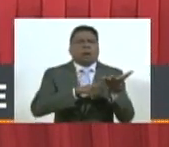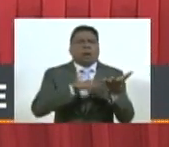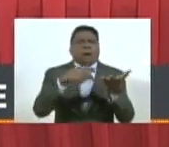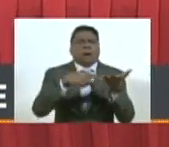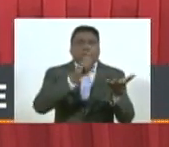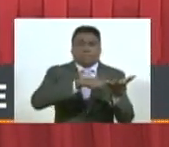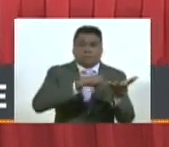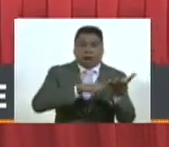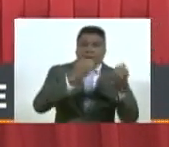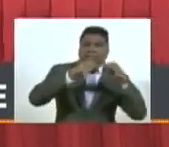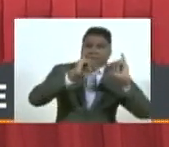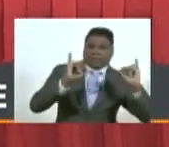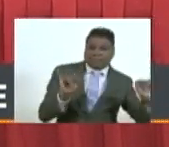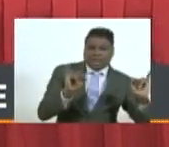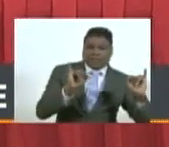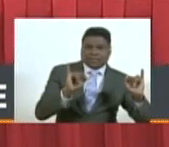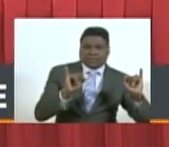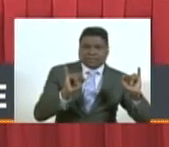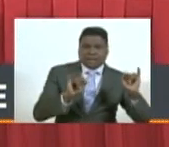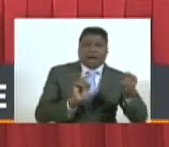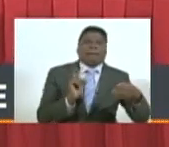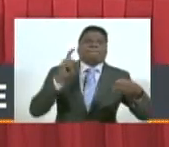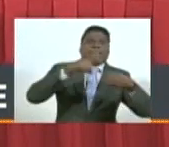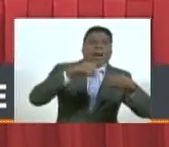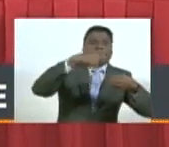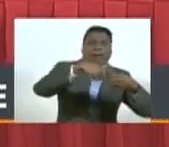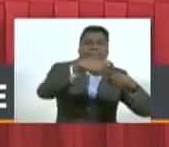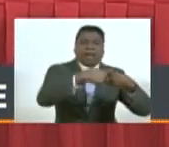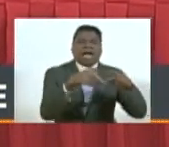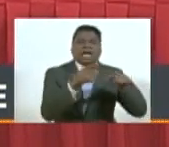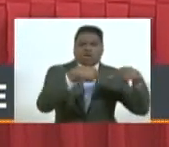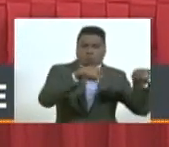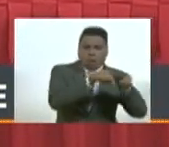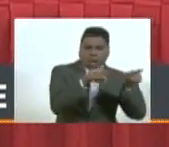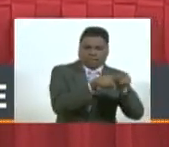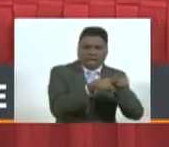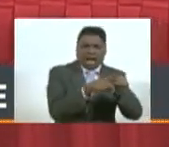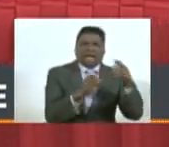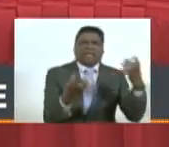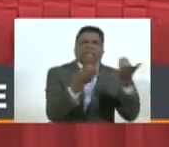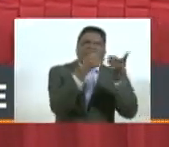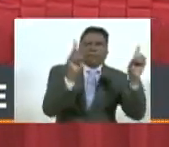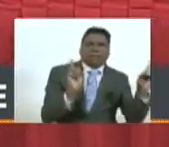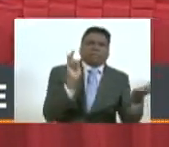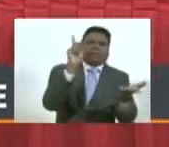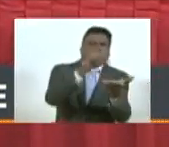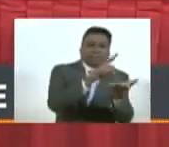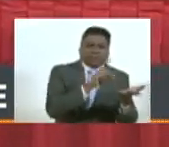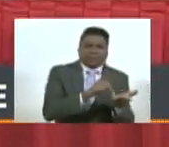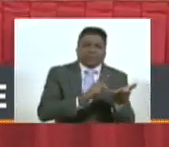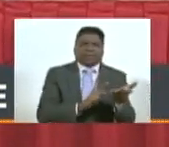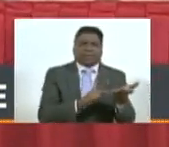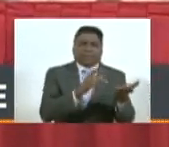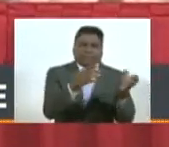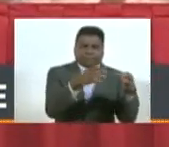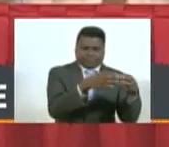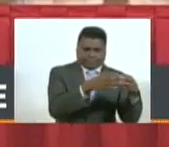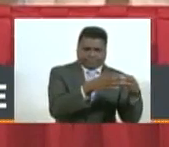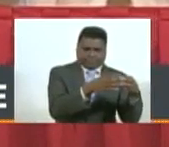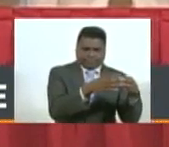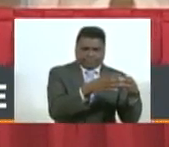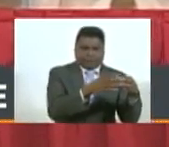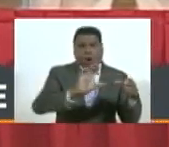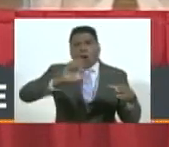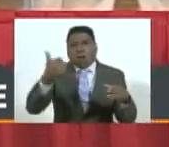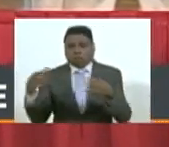modelo de la independencia nacional, de la inclusión, de la igualdad, de la democracia participativa y protagónica, y el